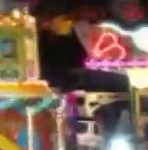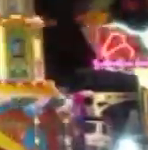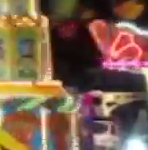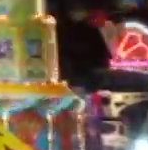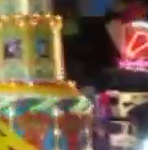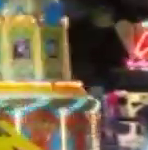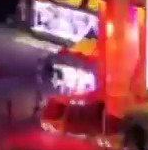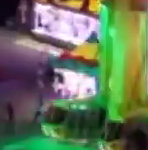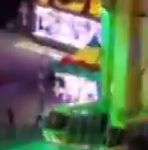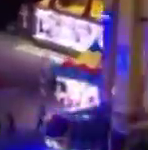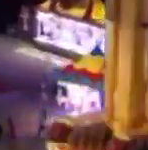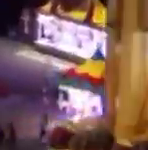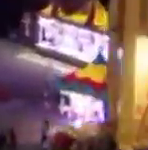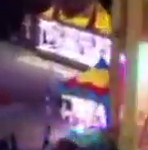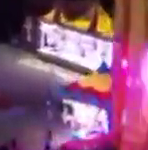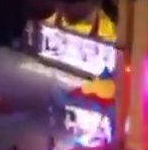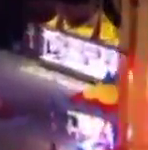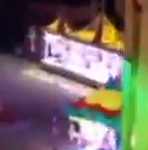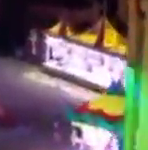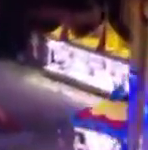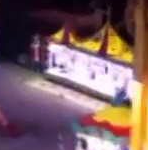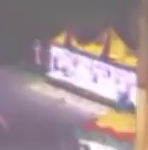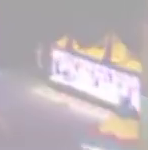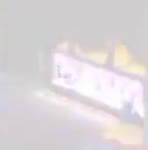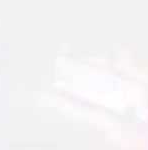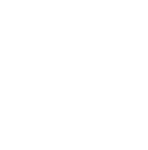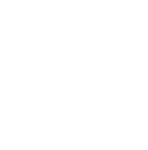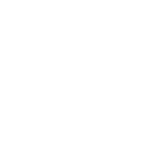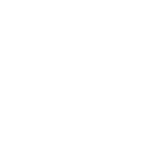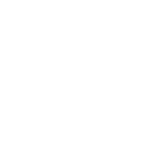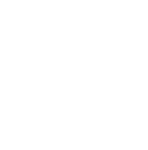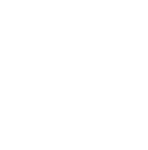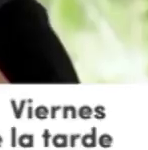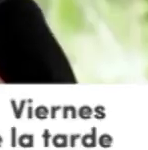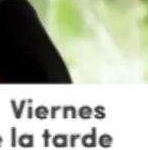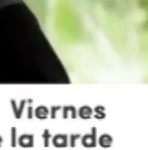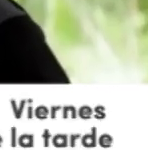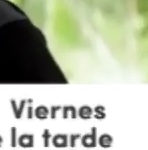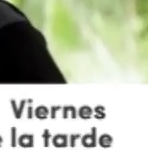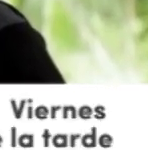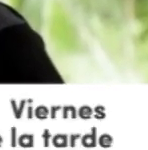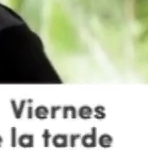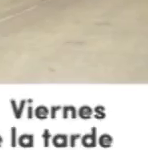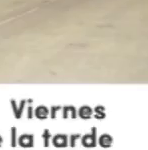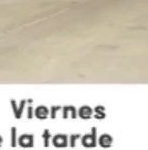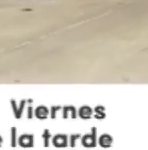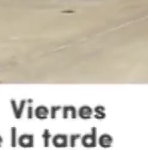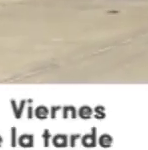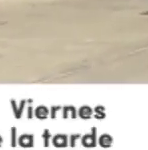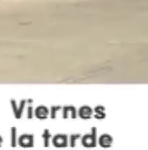y espectaculares juegos mecánicos. ¡Te esperamos!